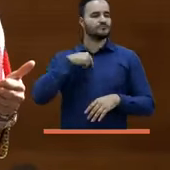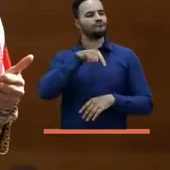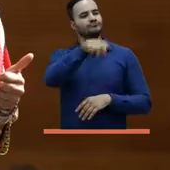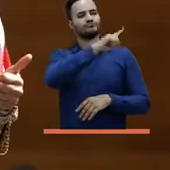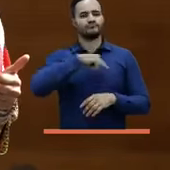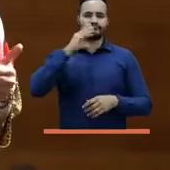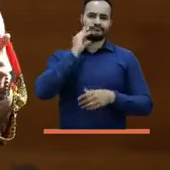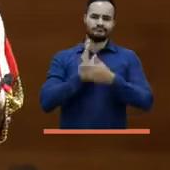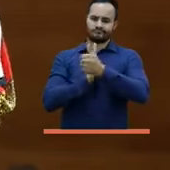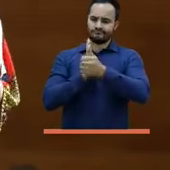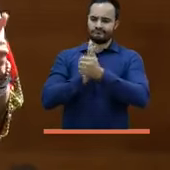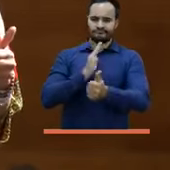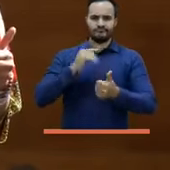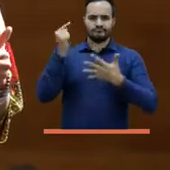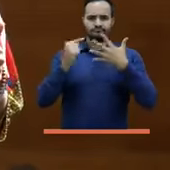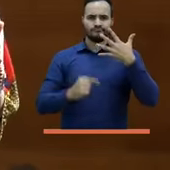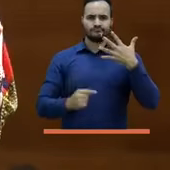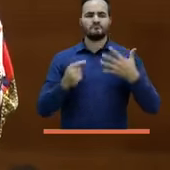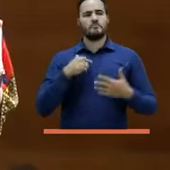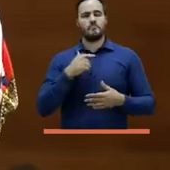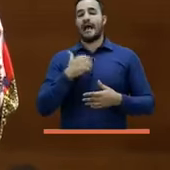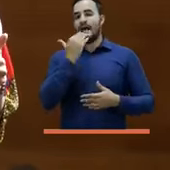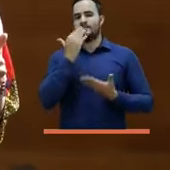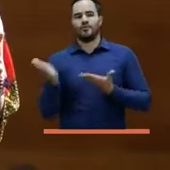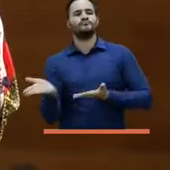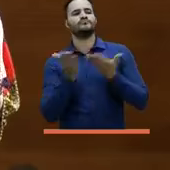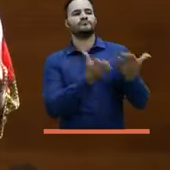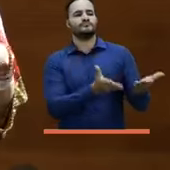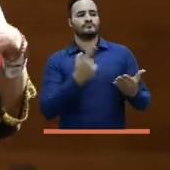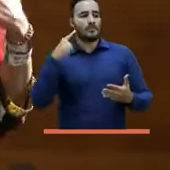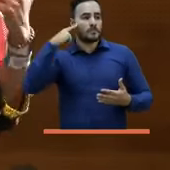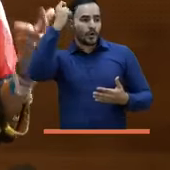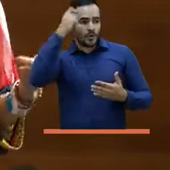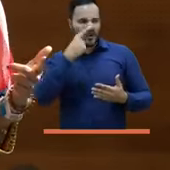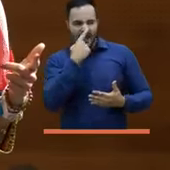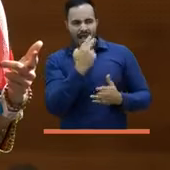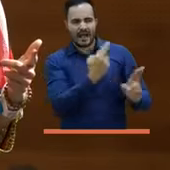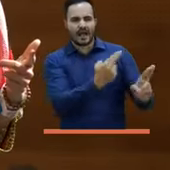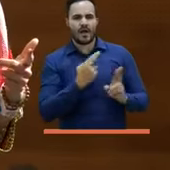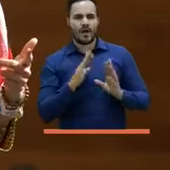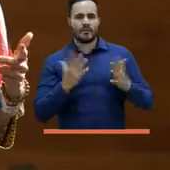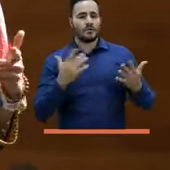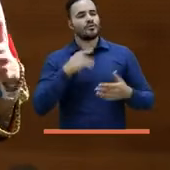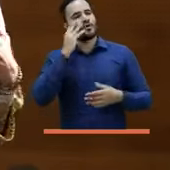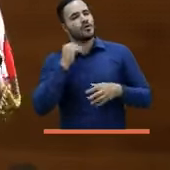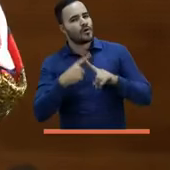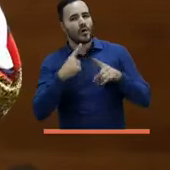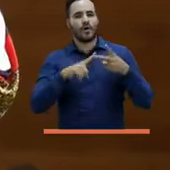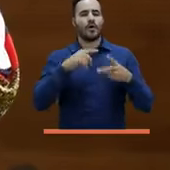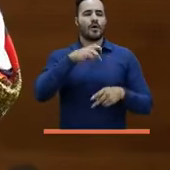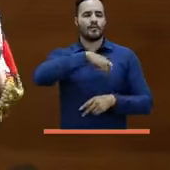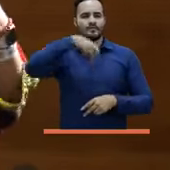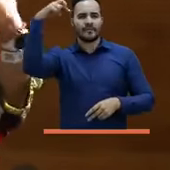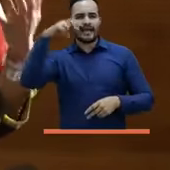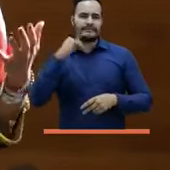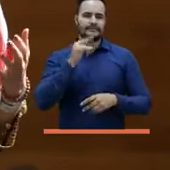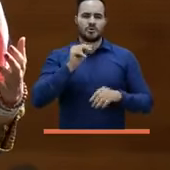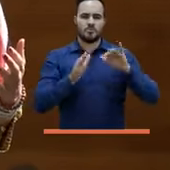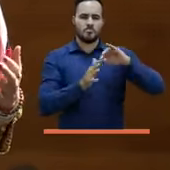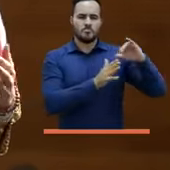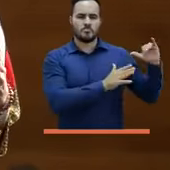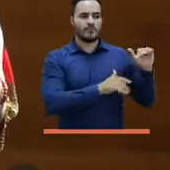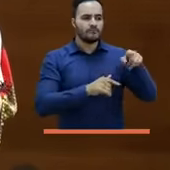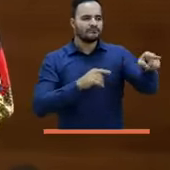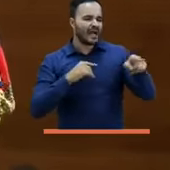de talento por ejemplo entonces en un reto yo no estoy mirando a tu experiencia yo no estoy mirando a tu nivel formativo yo lo que estoy mirando es tu